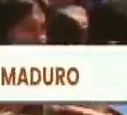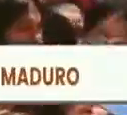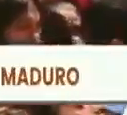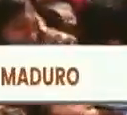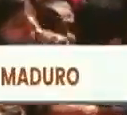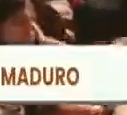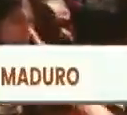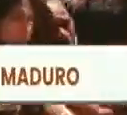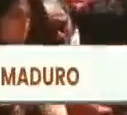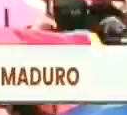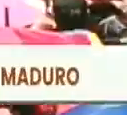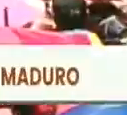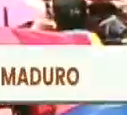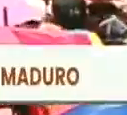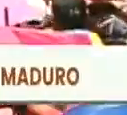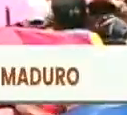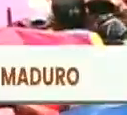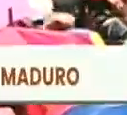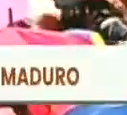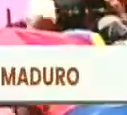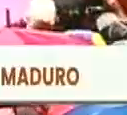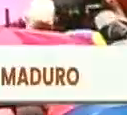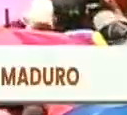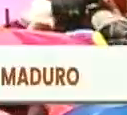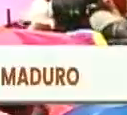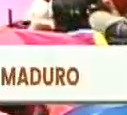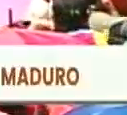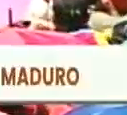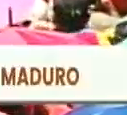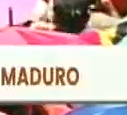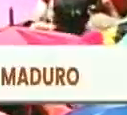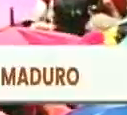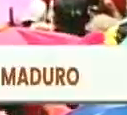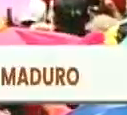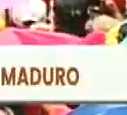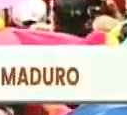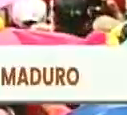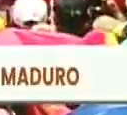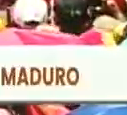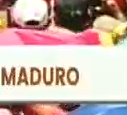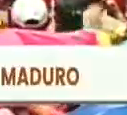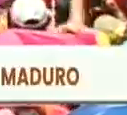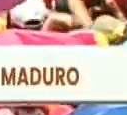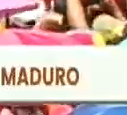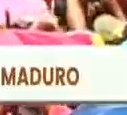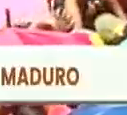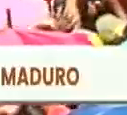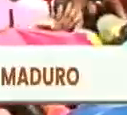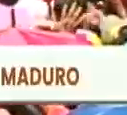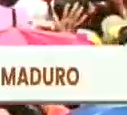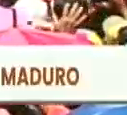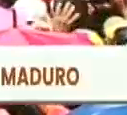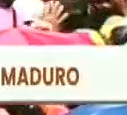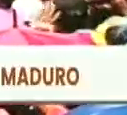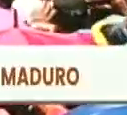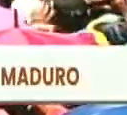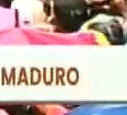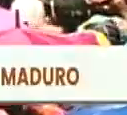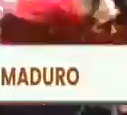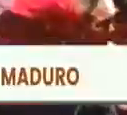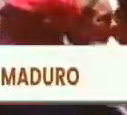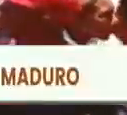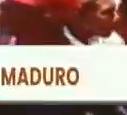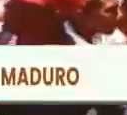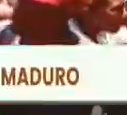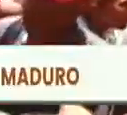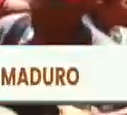Maduro! ¡Viva! ¡Que viva Cojedes! ¡Viva! ¡Que viva el municipio Rómulo Gallegos! ¡Viva! ¡Que viva el PSUV!